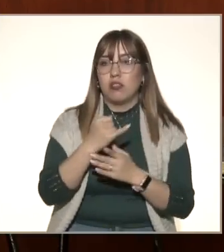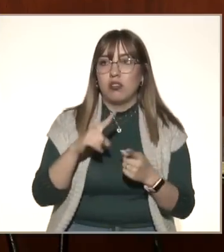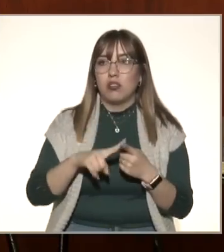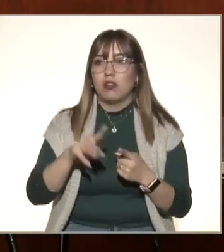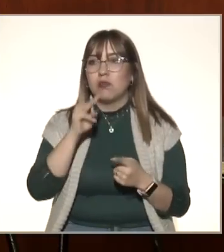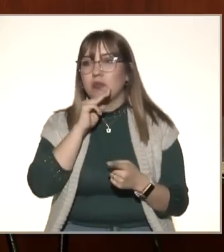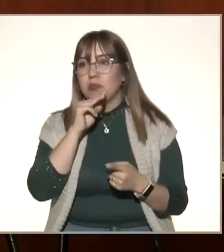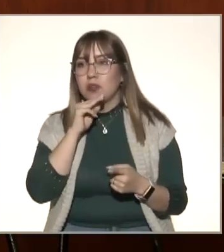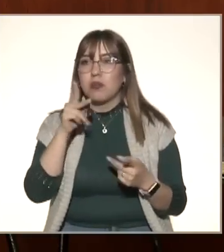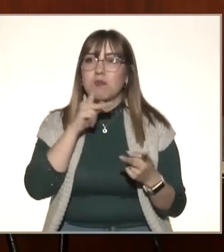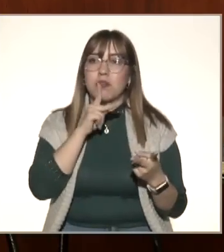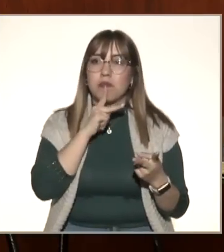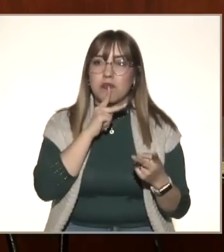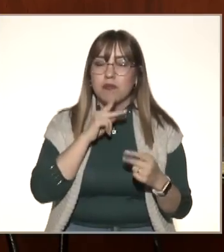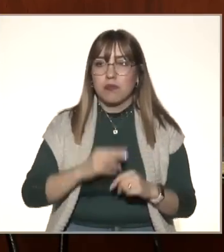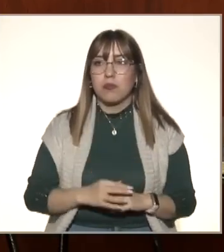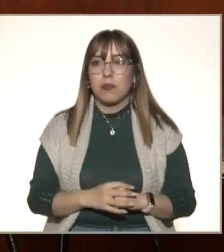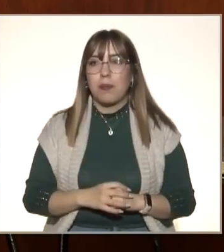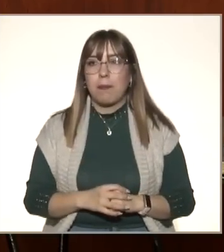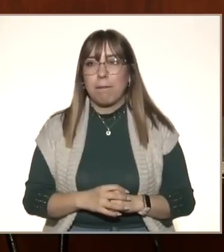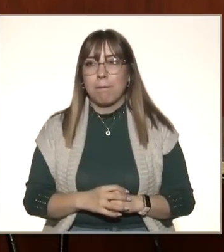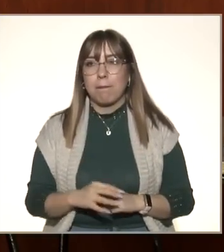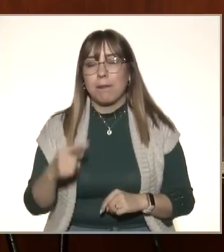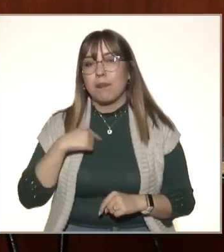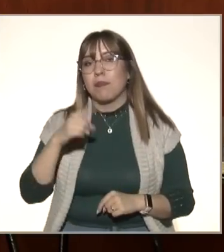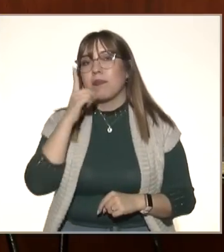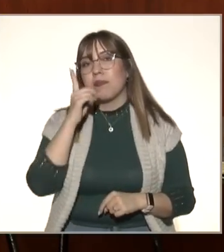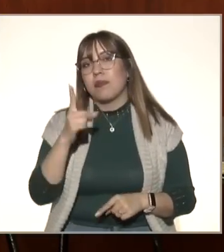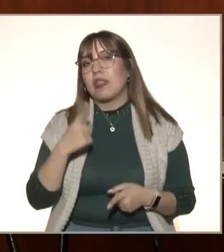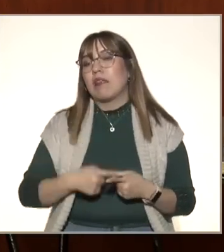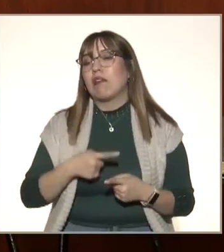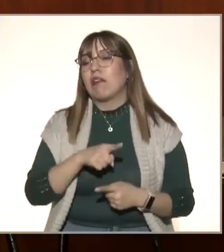lleve mejor. ¿Sí? Pero yo diría que con quien decide.